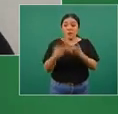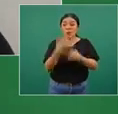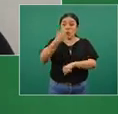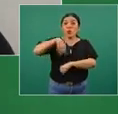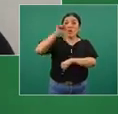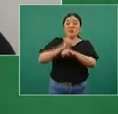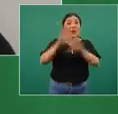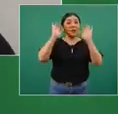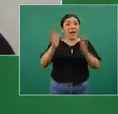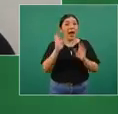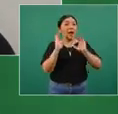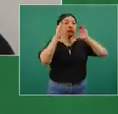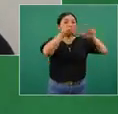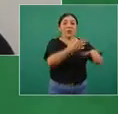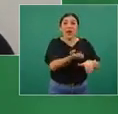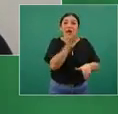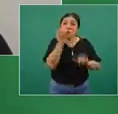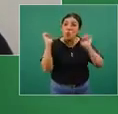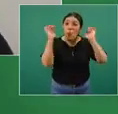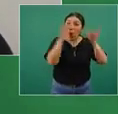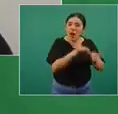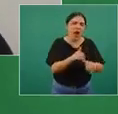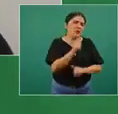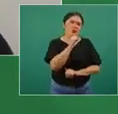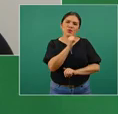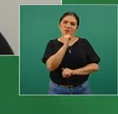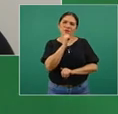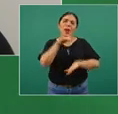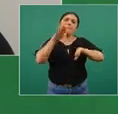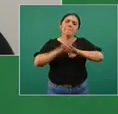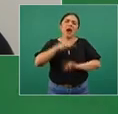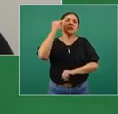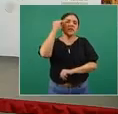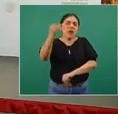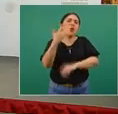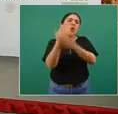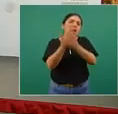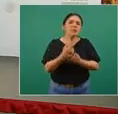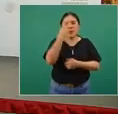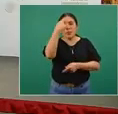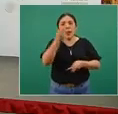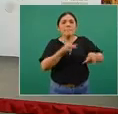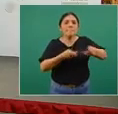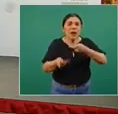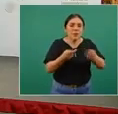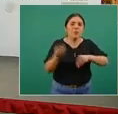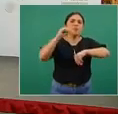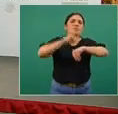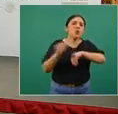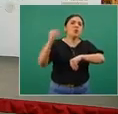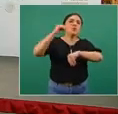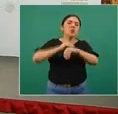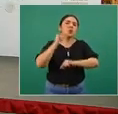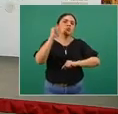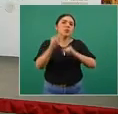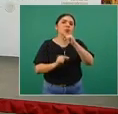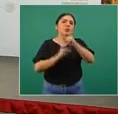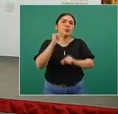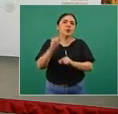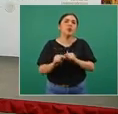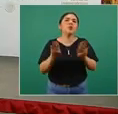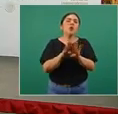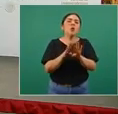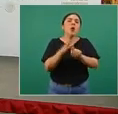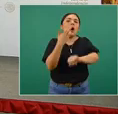semana van a iniciar clases. No, hay un periodo todavía de preparación, de implementación, de puesta